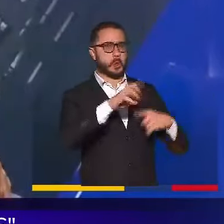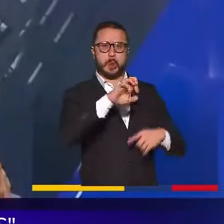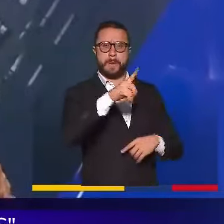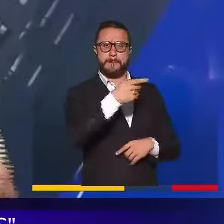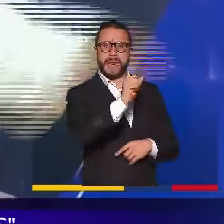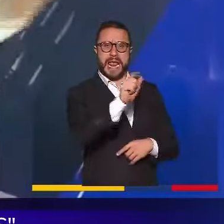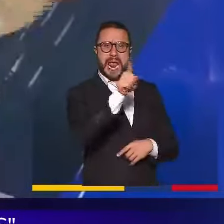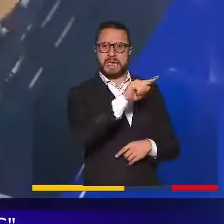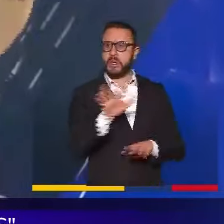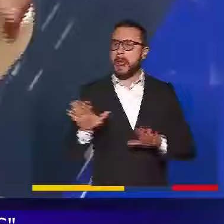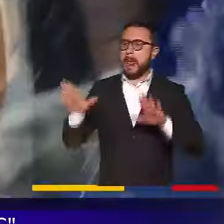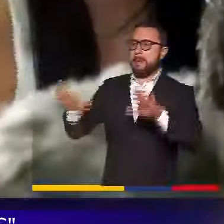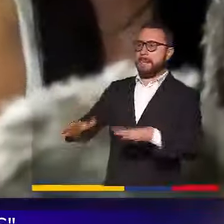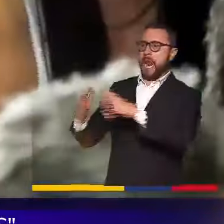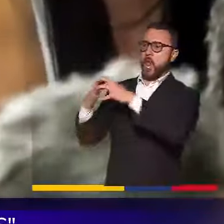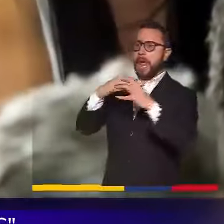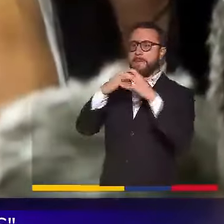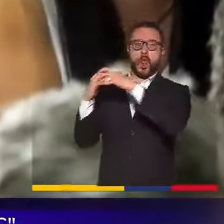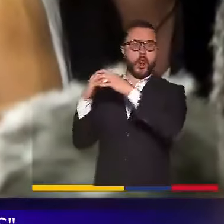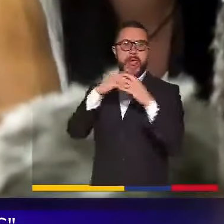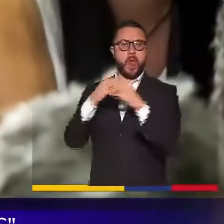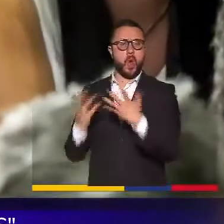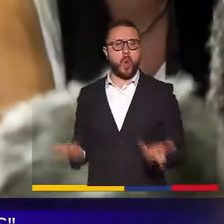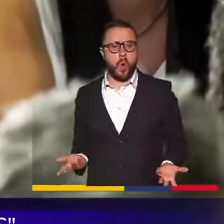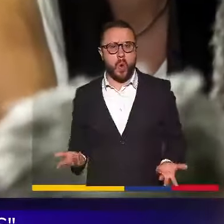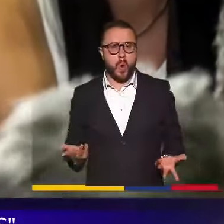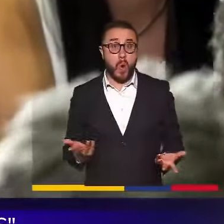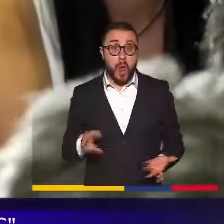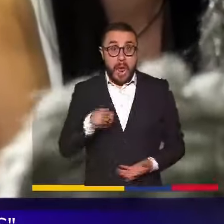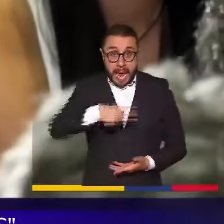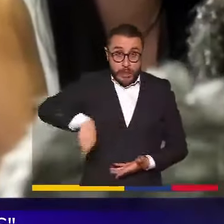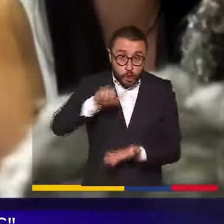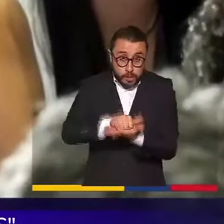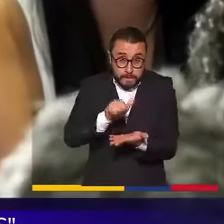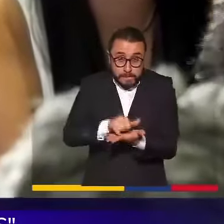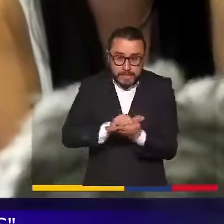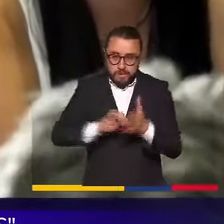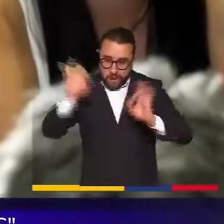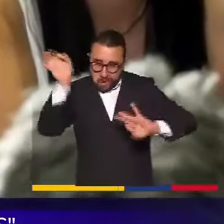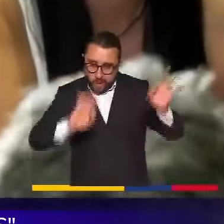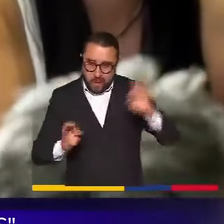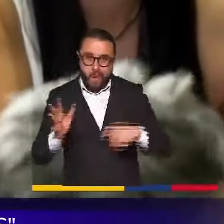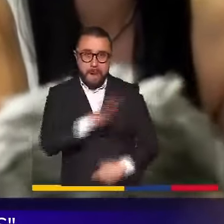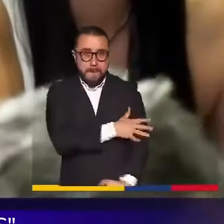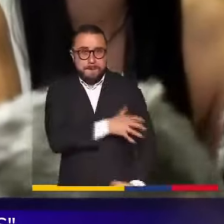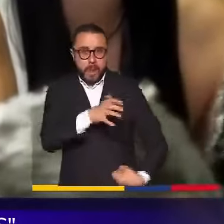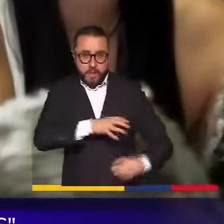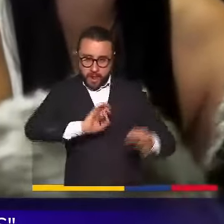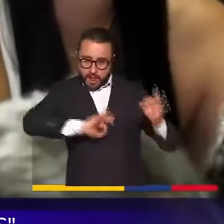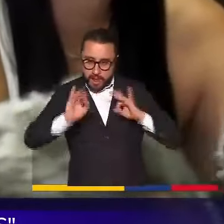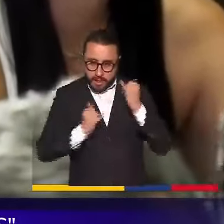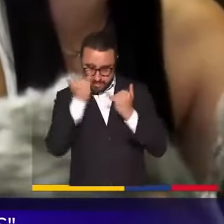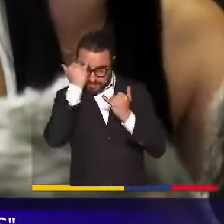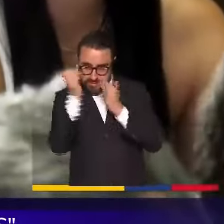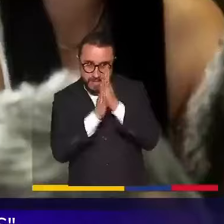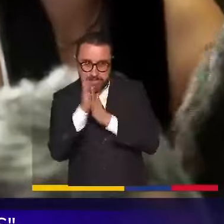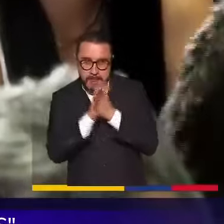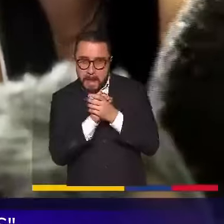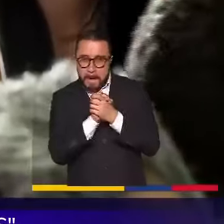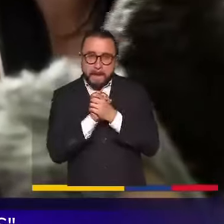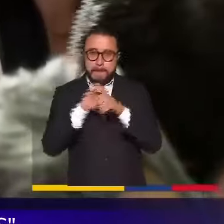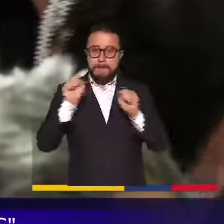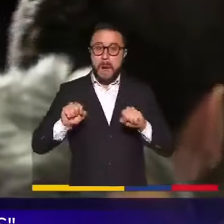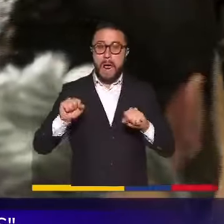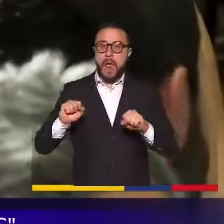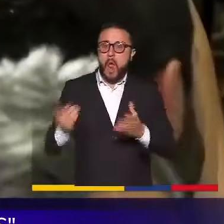hay un paro camionero que ellos mismos organizaron desde el poder para ver si se podía